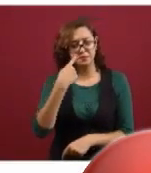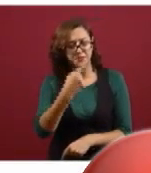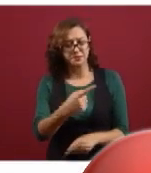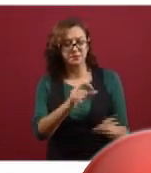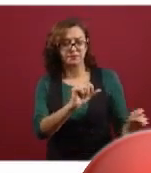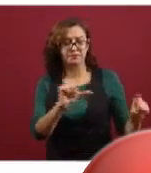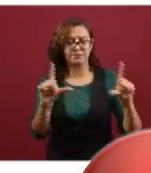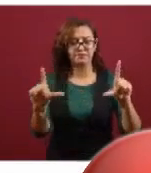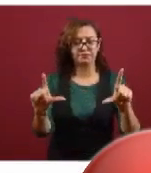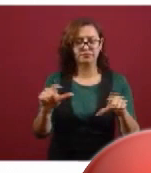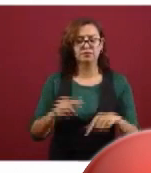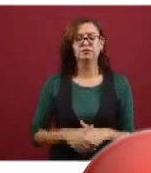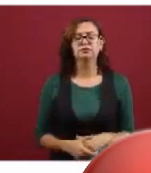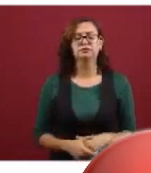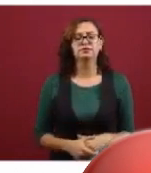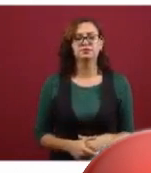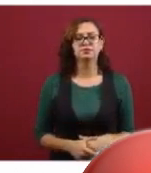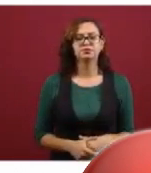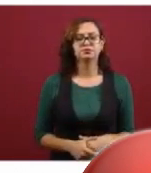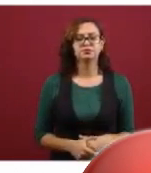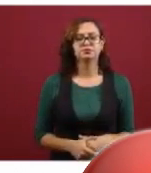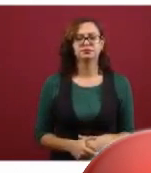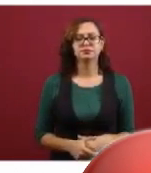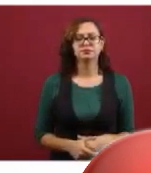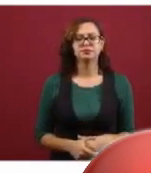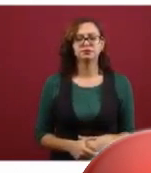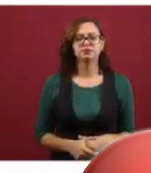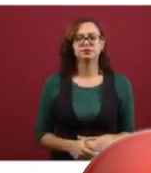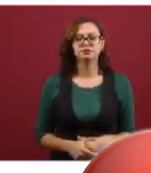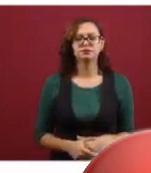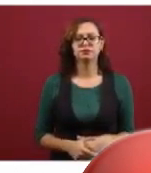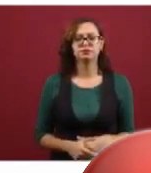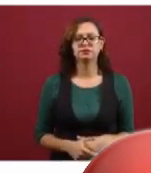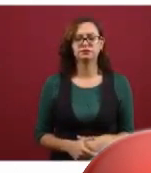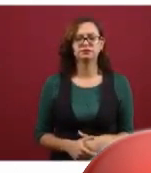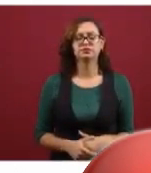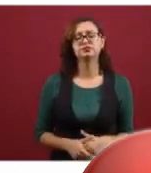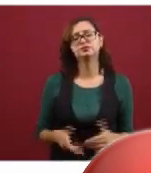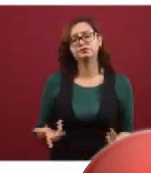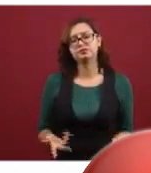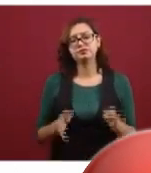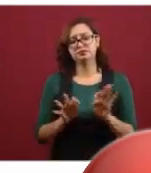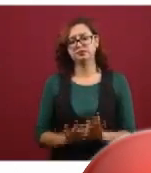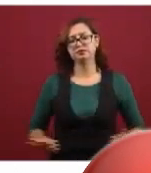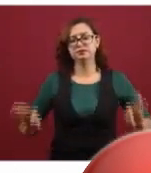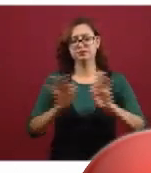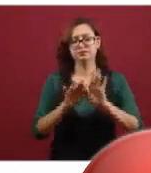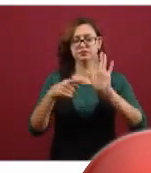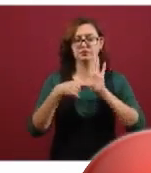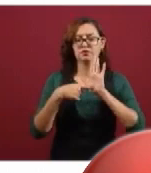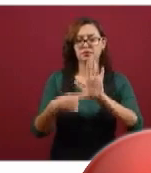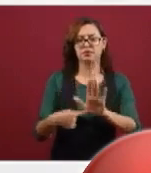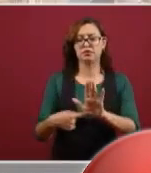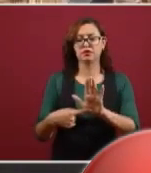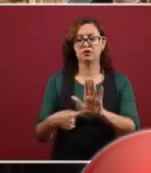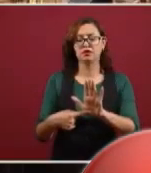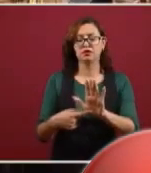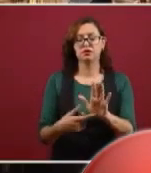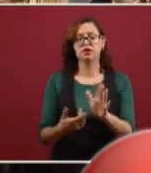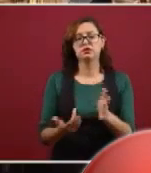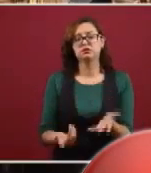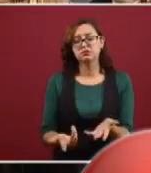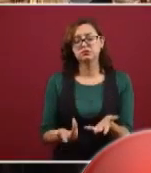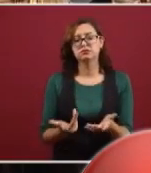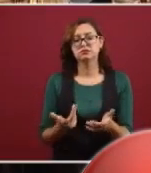estos resultados financieros, es relevante señalar que la principal variable que determina